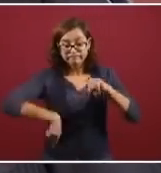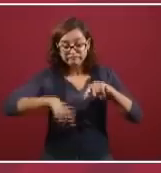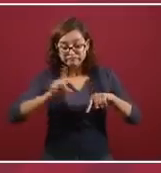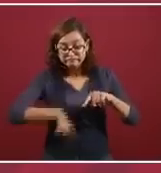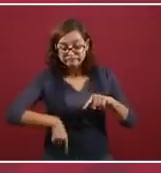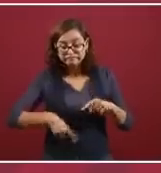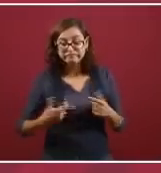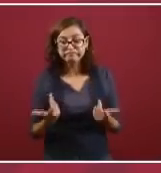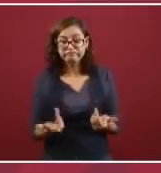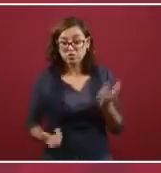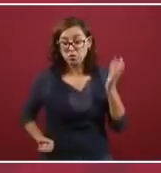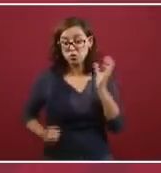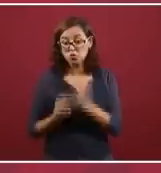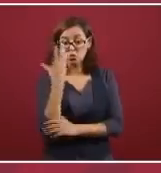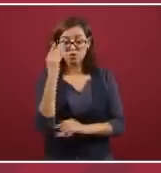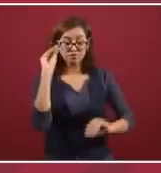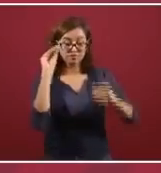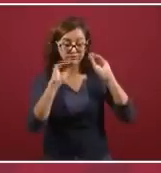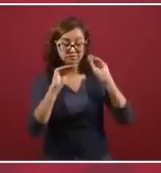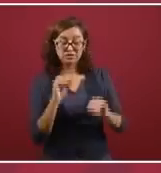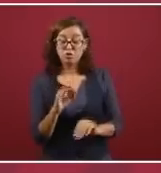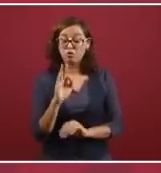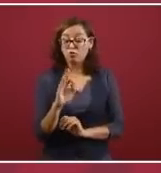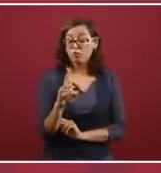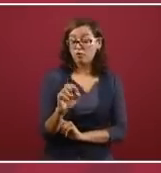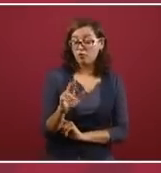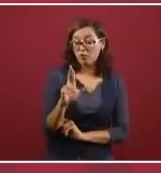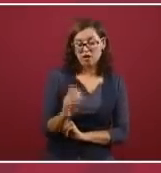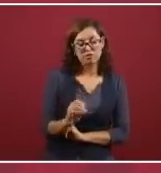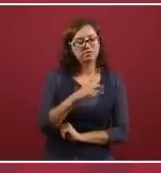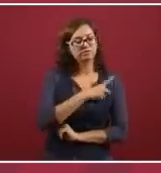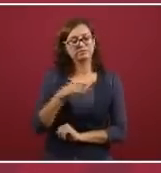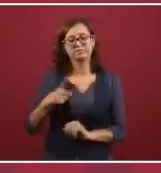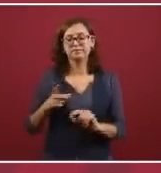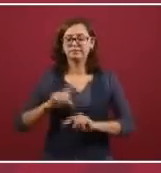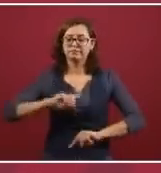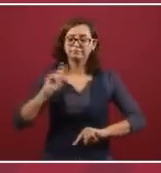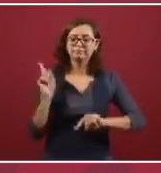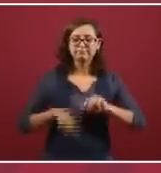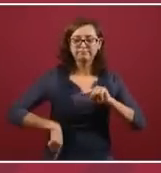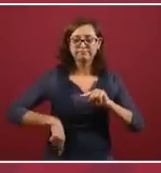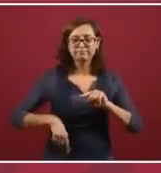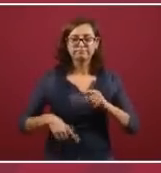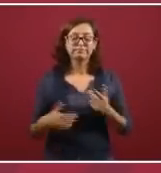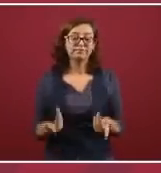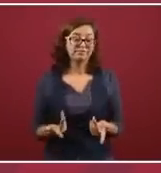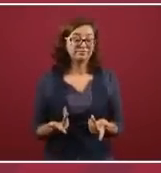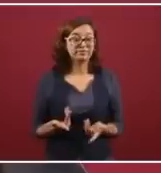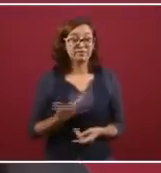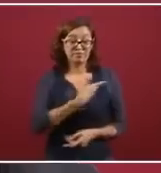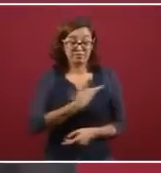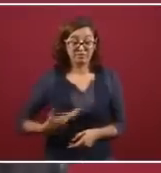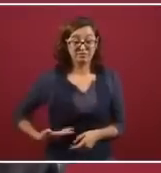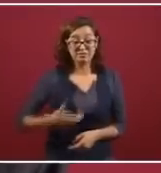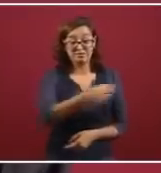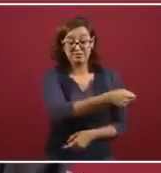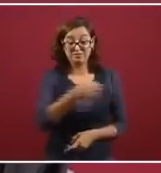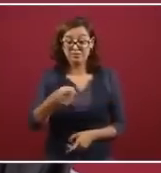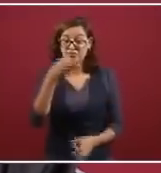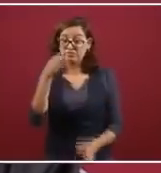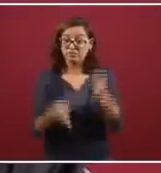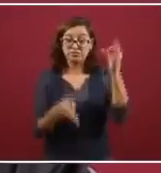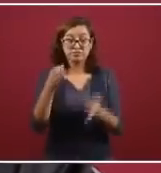Hay que terminar con ese fuero para que se pueda juzgar al presidente como a cualquier